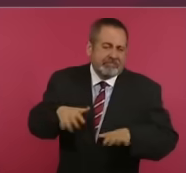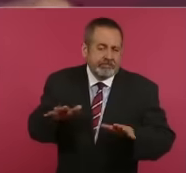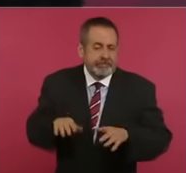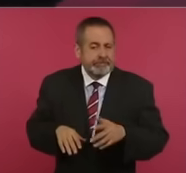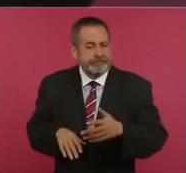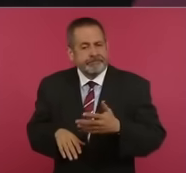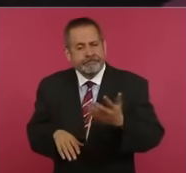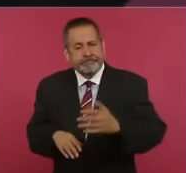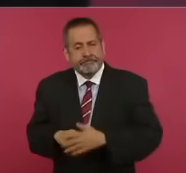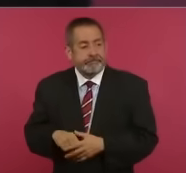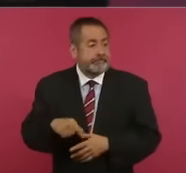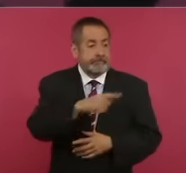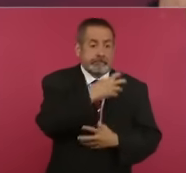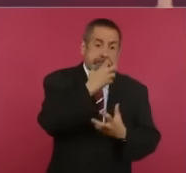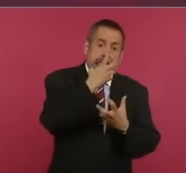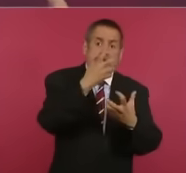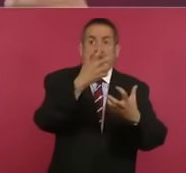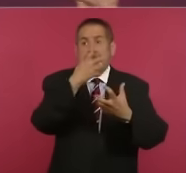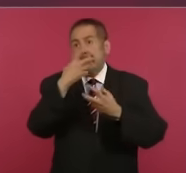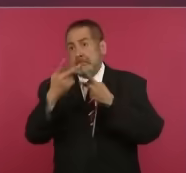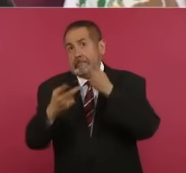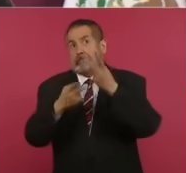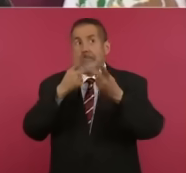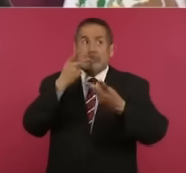Y cada vez gritan más, ¿no?